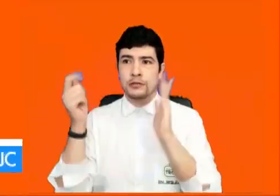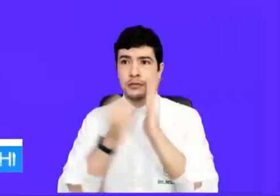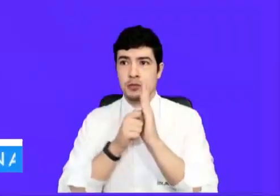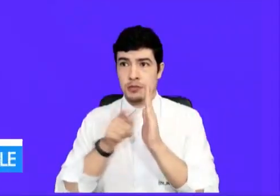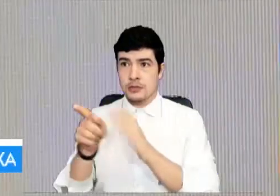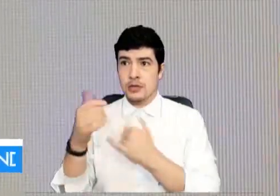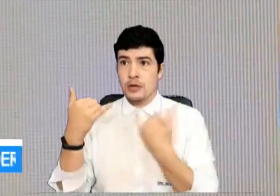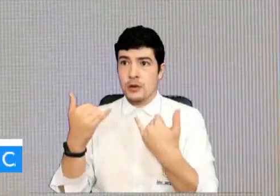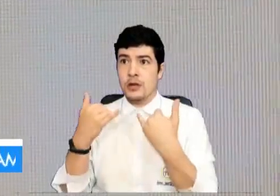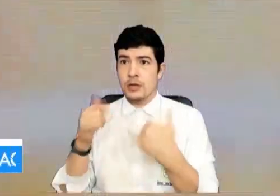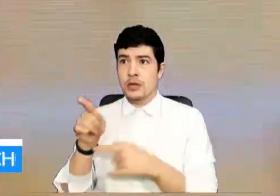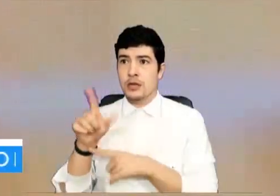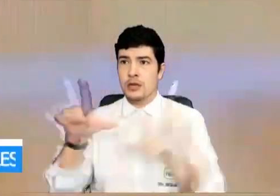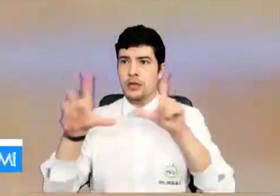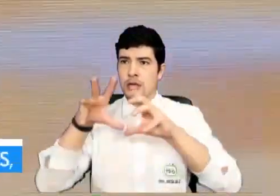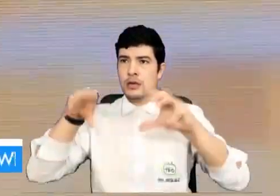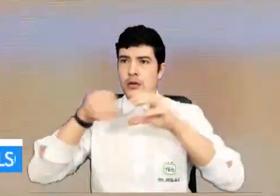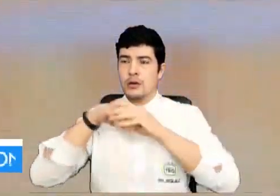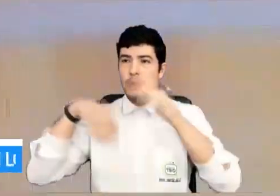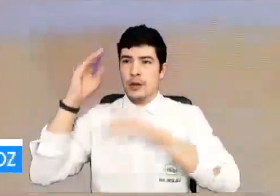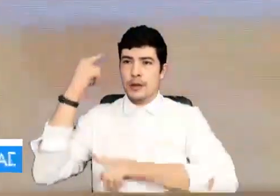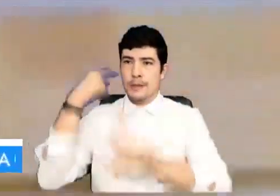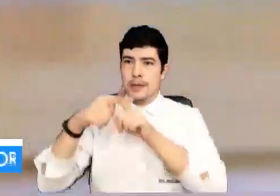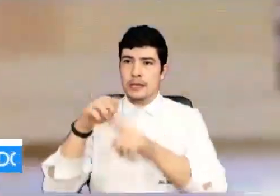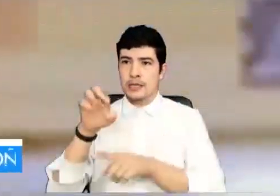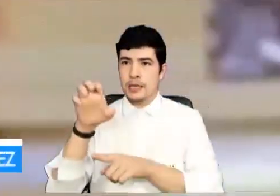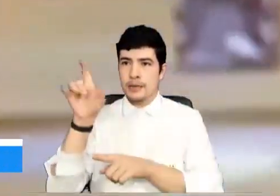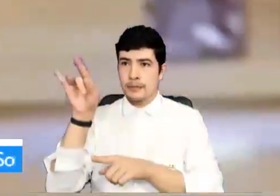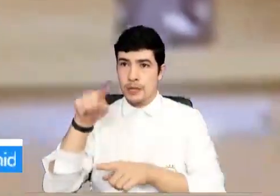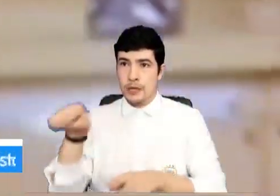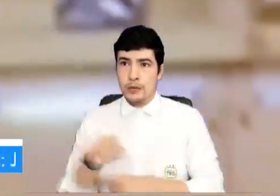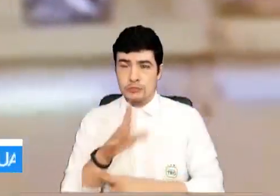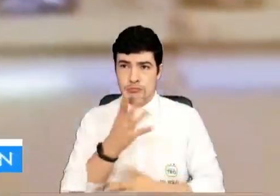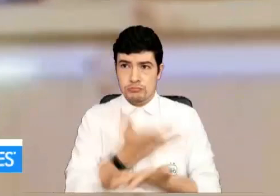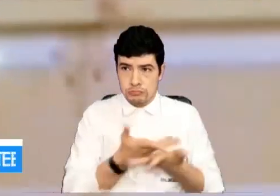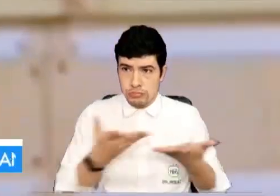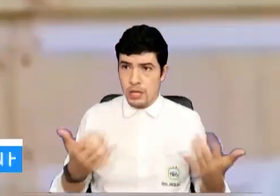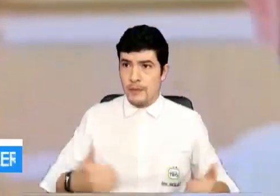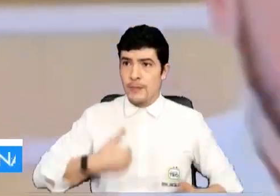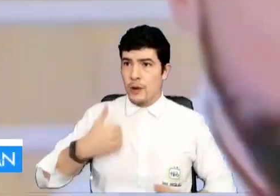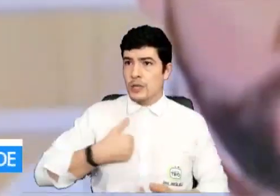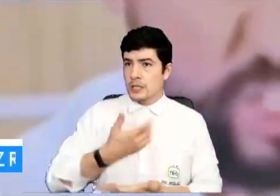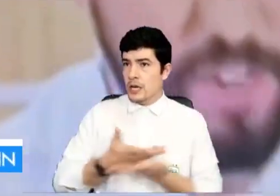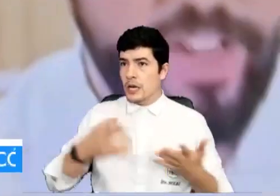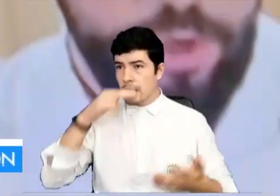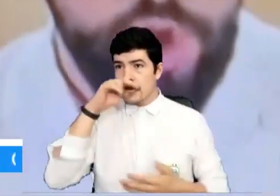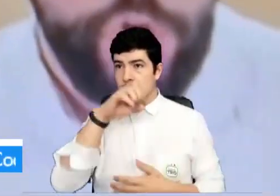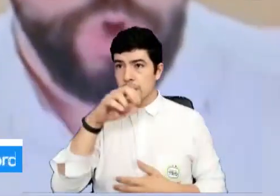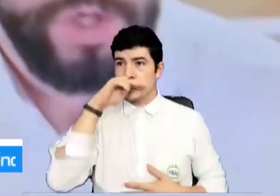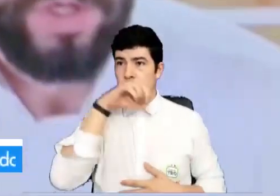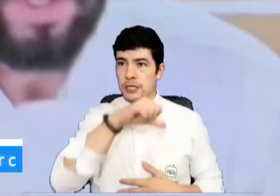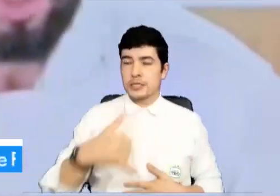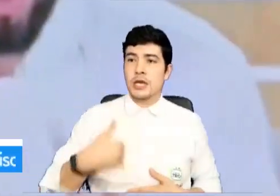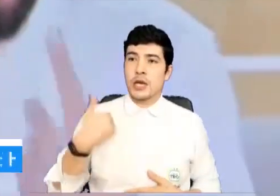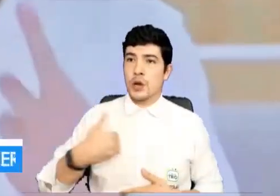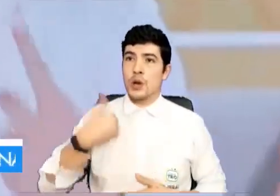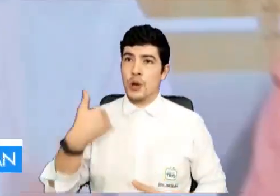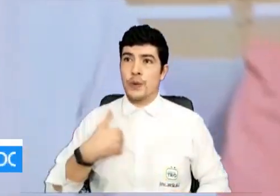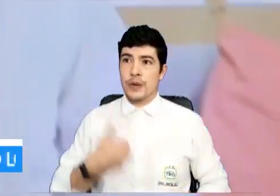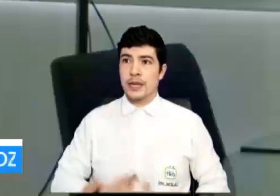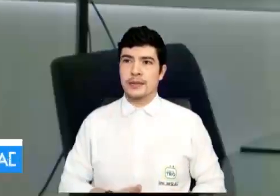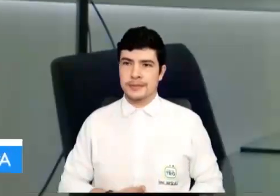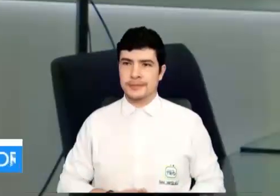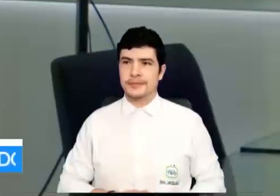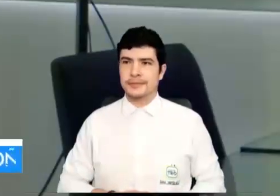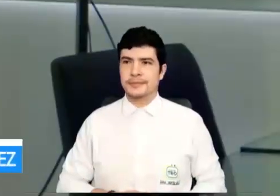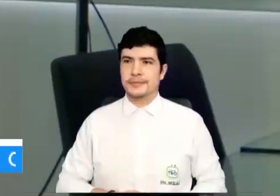del Canal Tro. Esa señal identifica la valentía y el empuje de los habitantes del oriente colombiano. Felices de poder contarle a